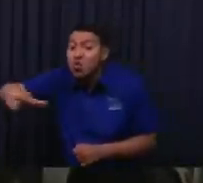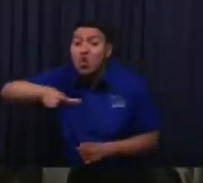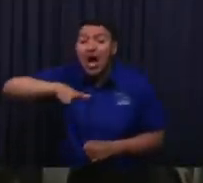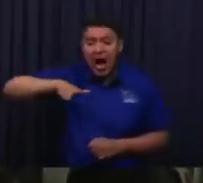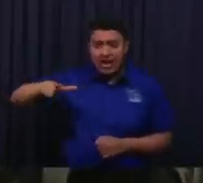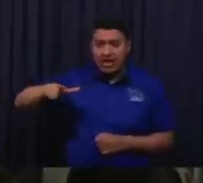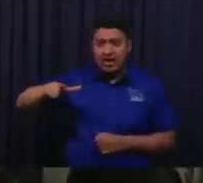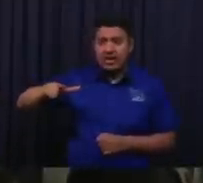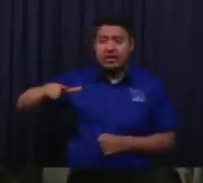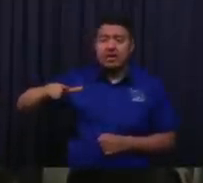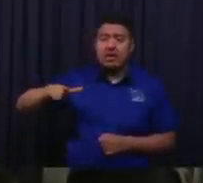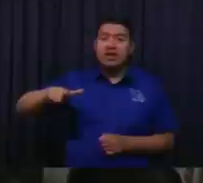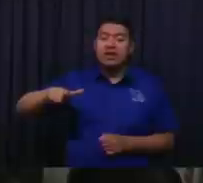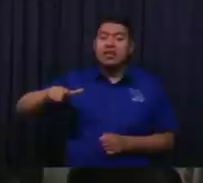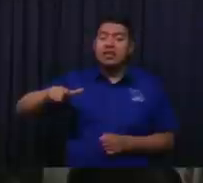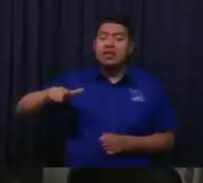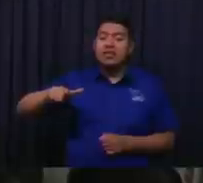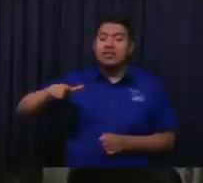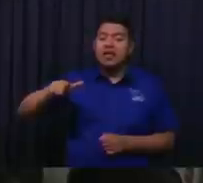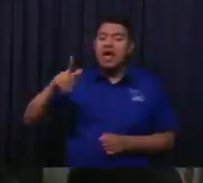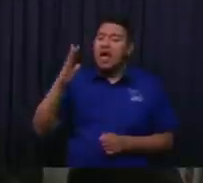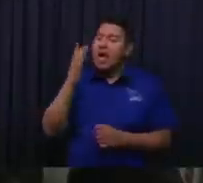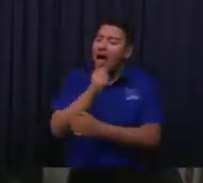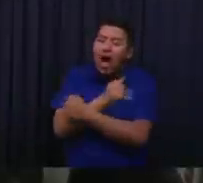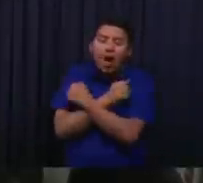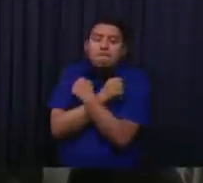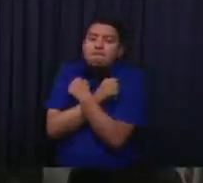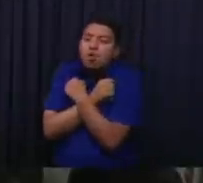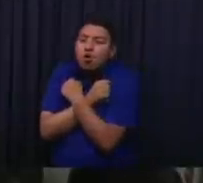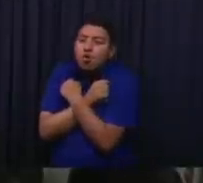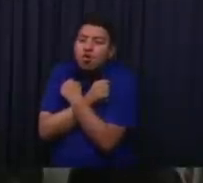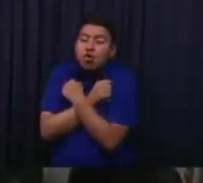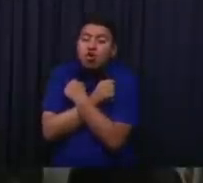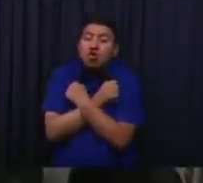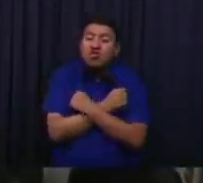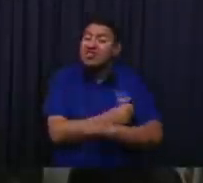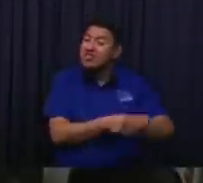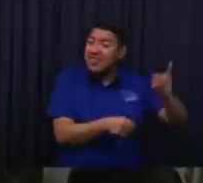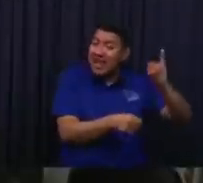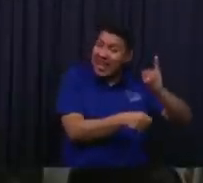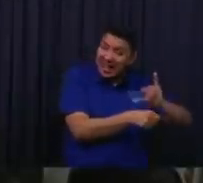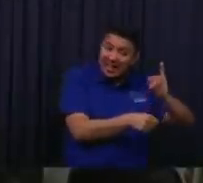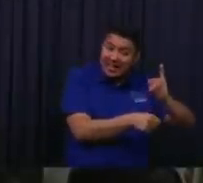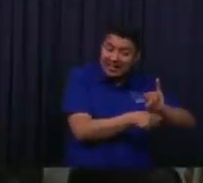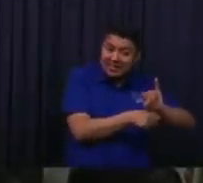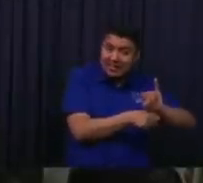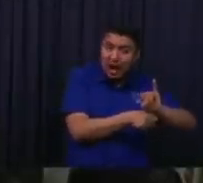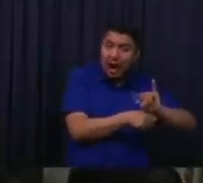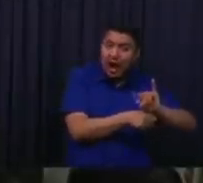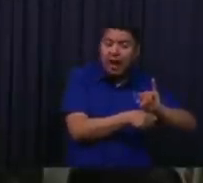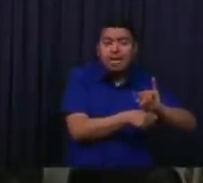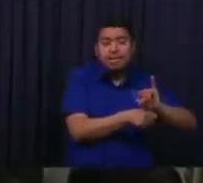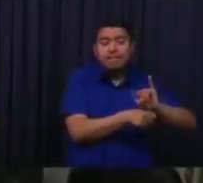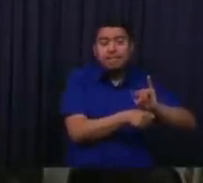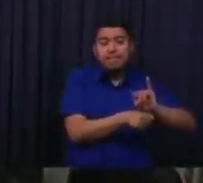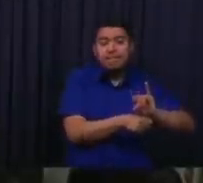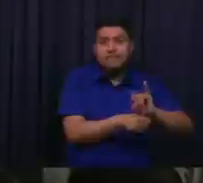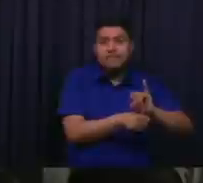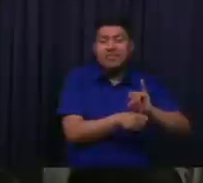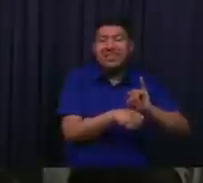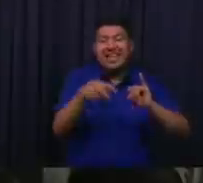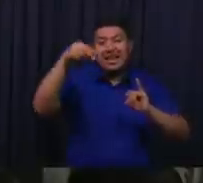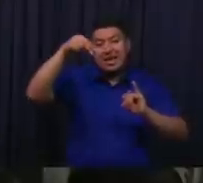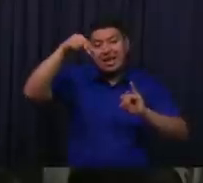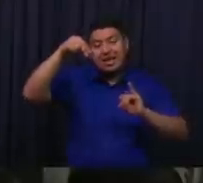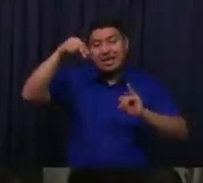la sulamita. Y esto es lo que vamos a hacer un brevísimo resumen para poder continuar, pero antes ayúdeme a